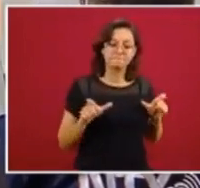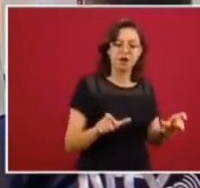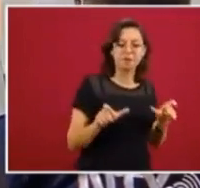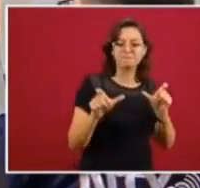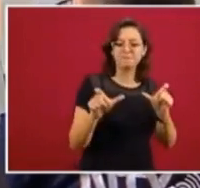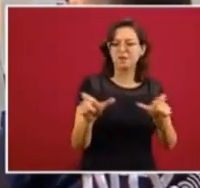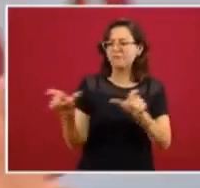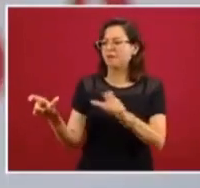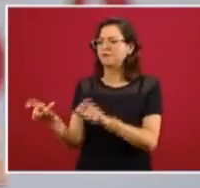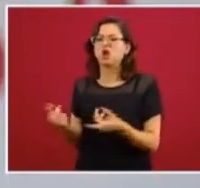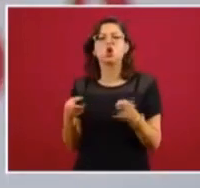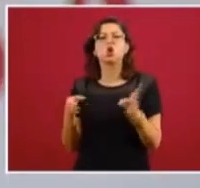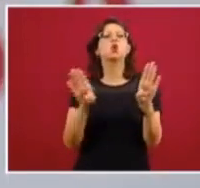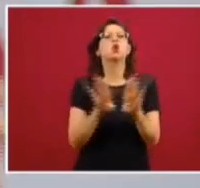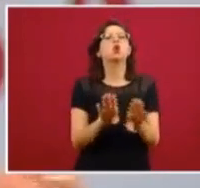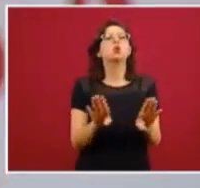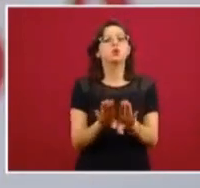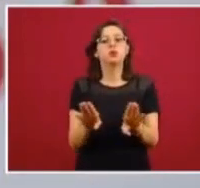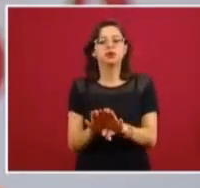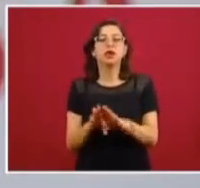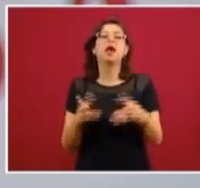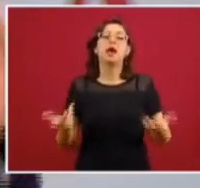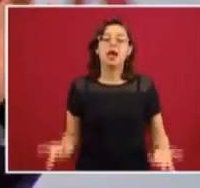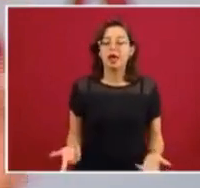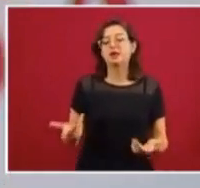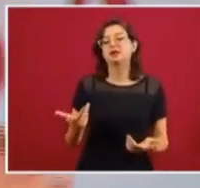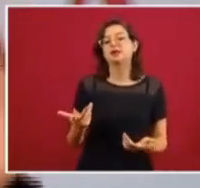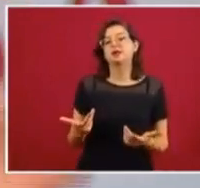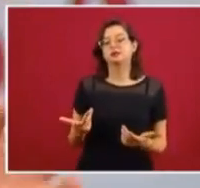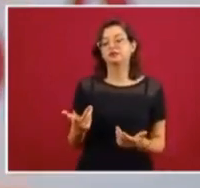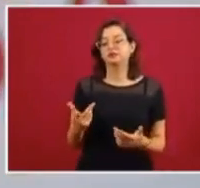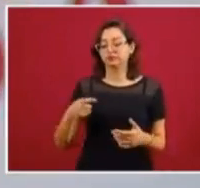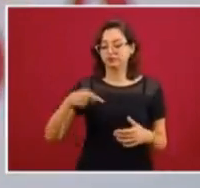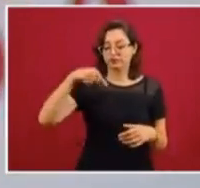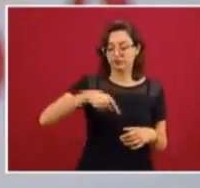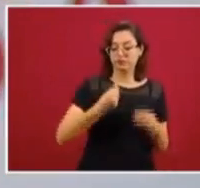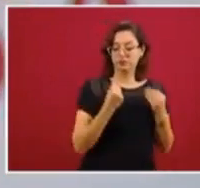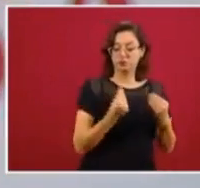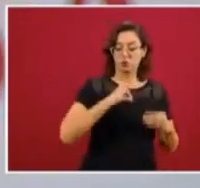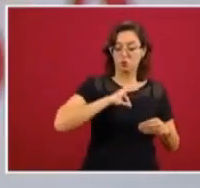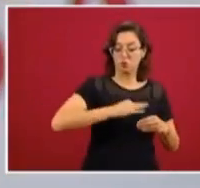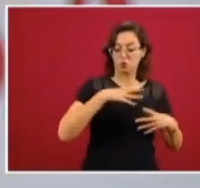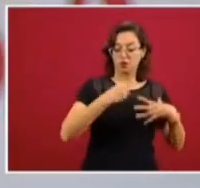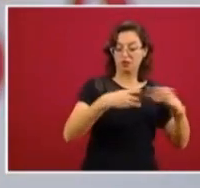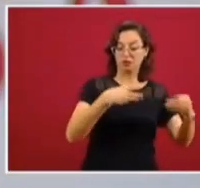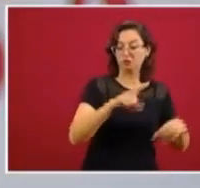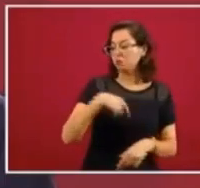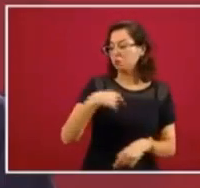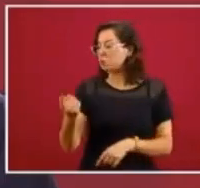es disminuir la movilidad entre regiones de distinto grado de intensidad de